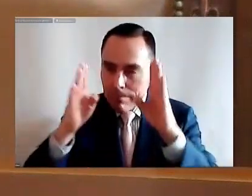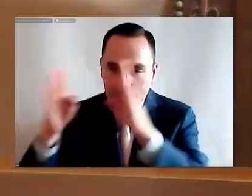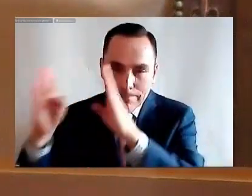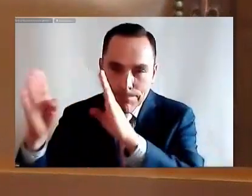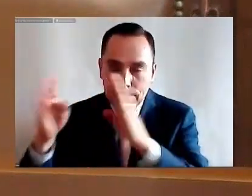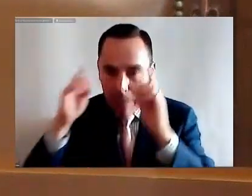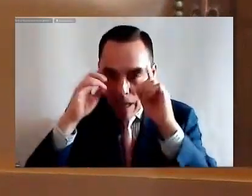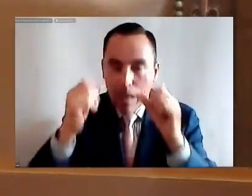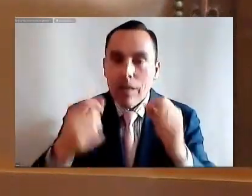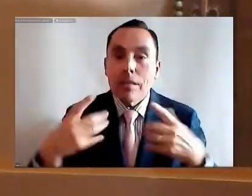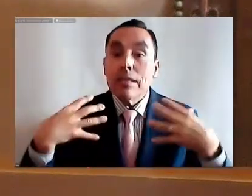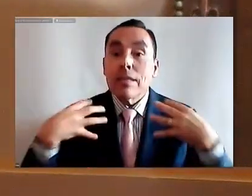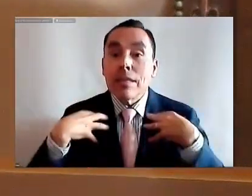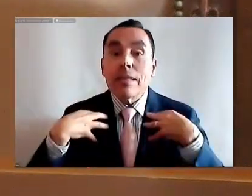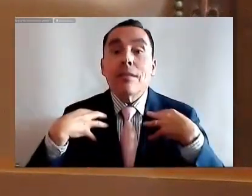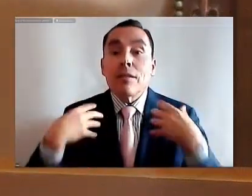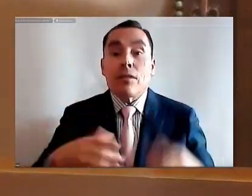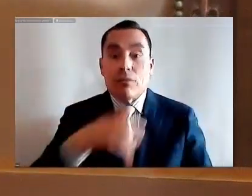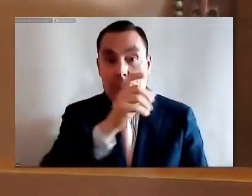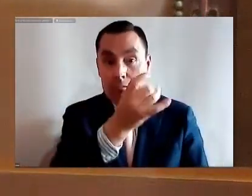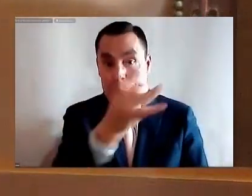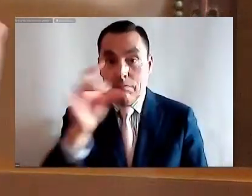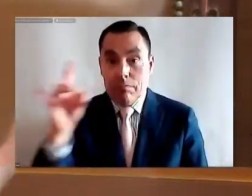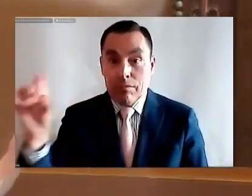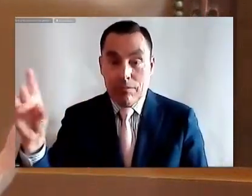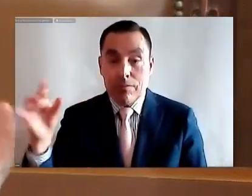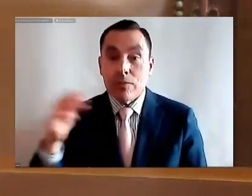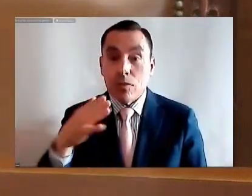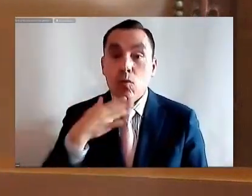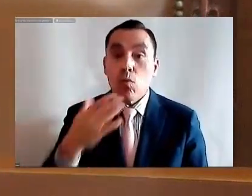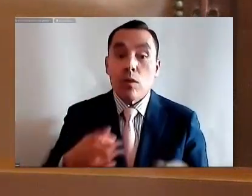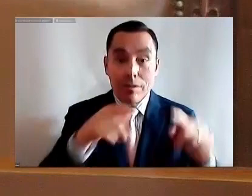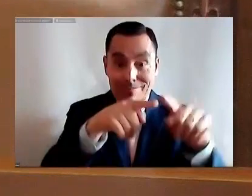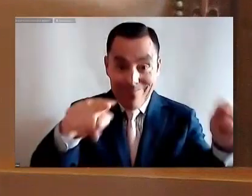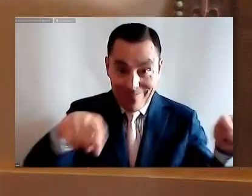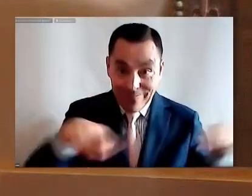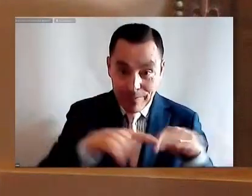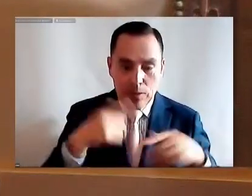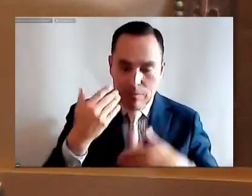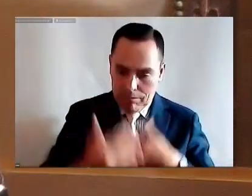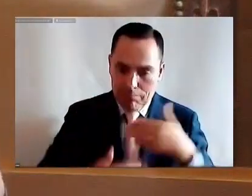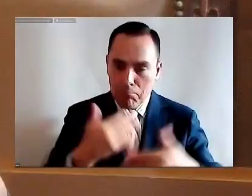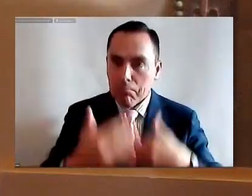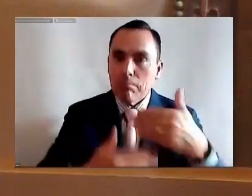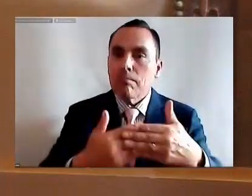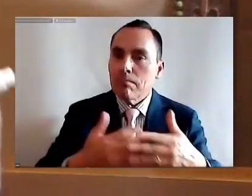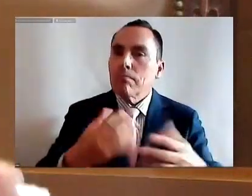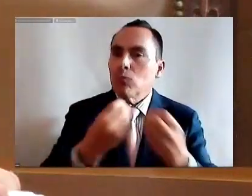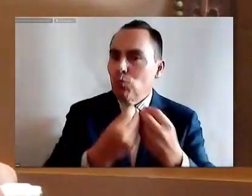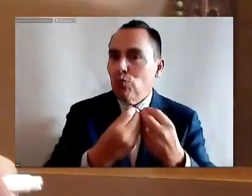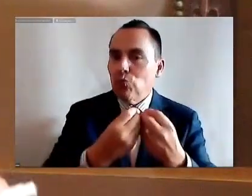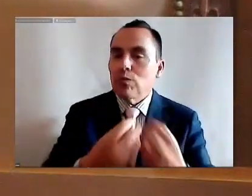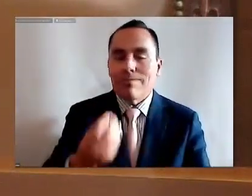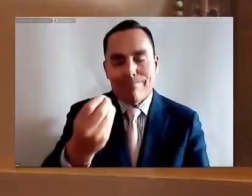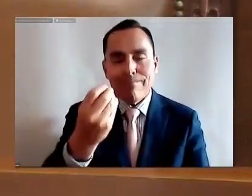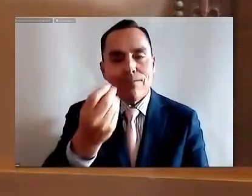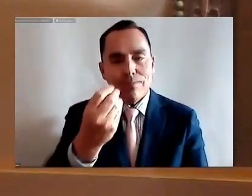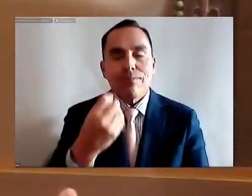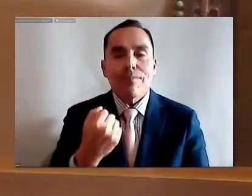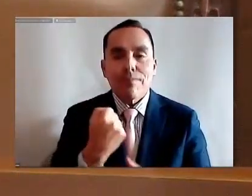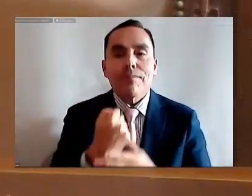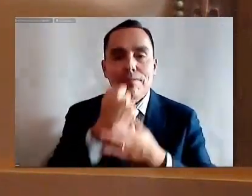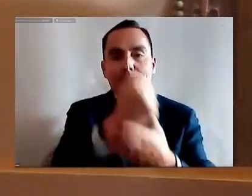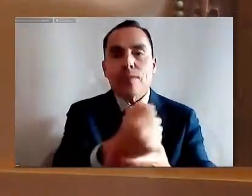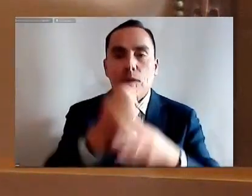poco, creo, un espacio donde podemos avanzar mucho y podemos, es un área que se puede beneficiar mucho de una perspectiva de